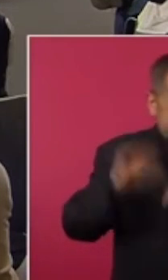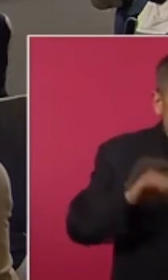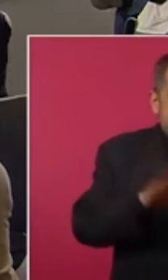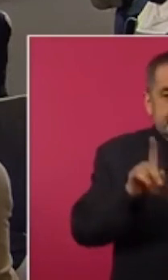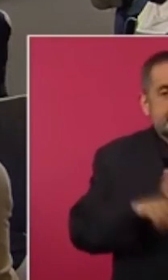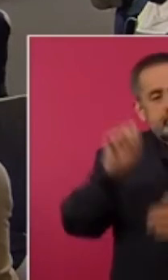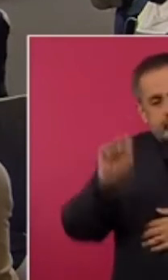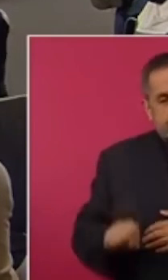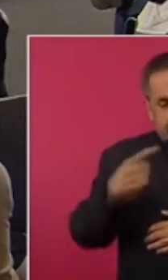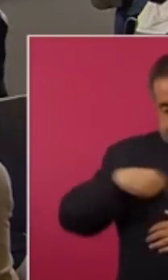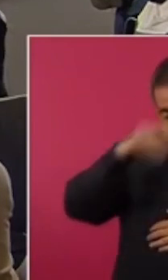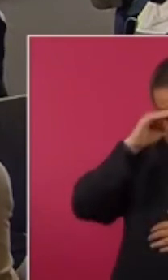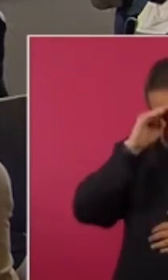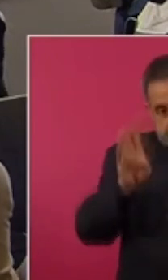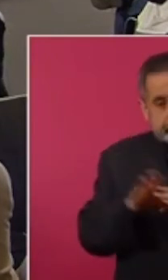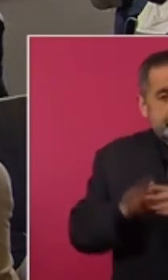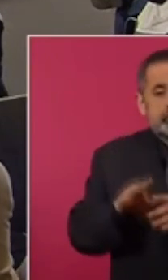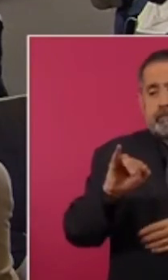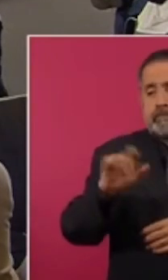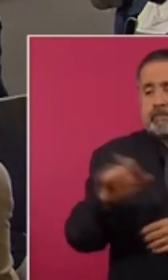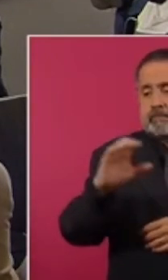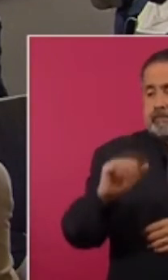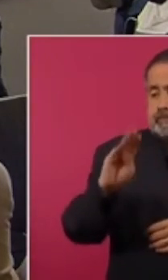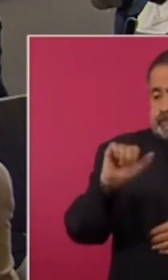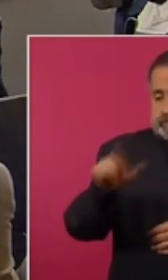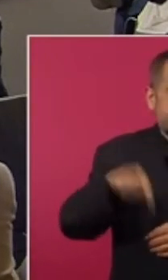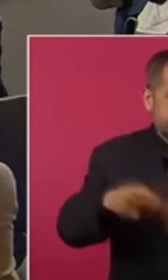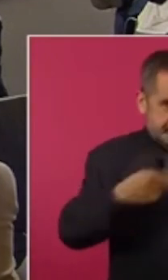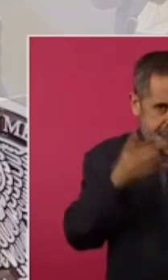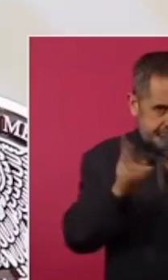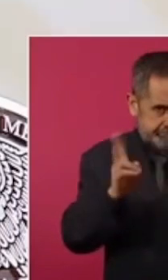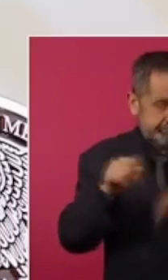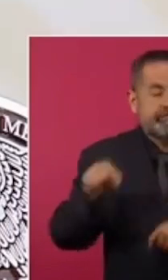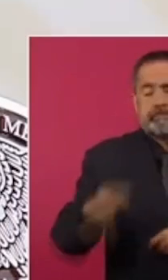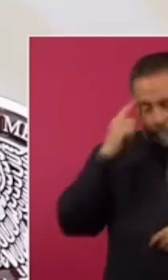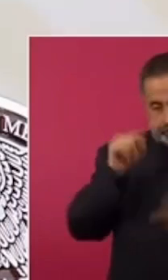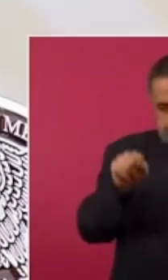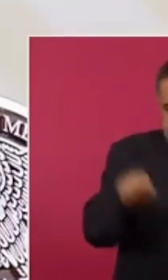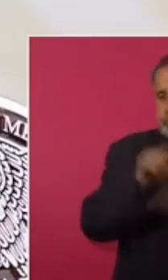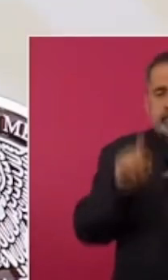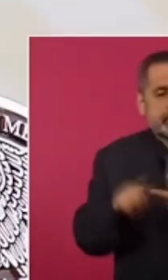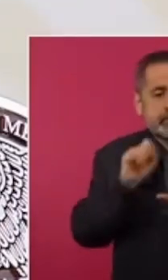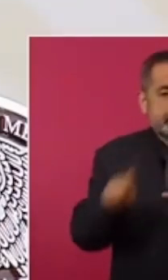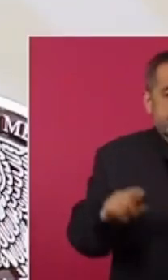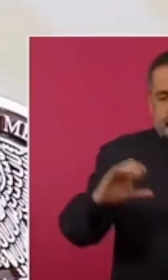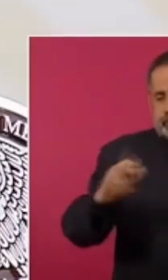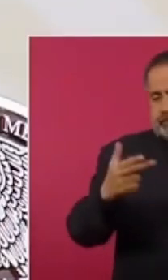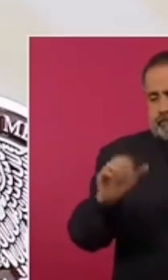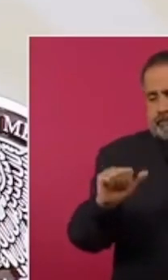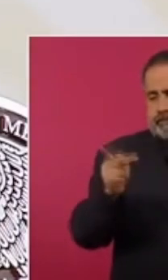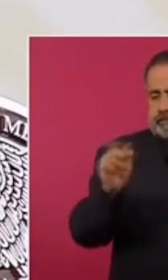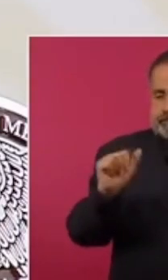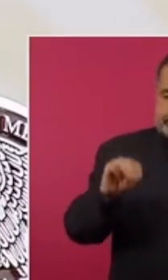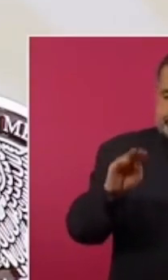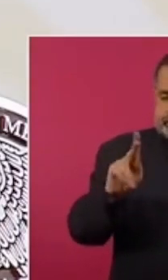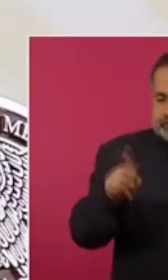parte sur, para considerar Ixcabal, zona de la que se ha hablado aquí, para considerar en su caso también Chacambacán,